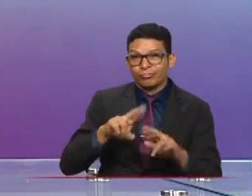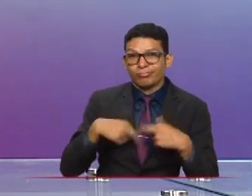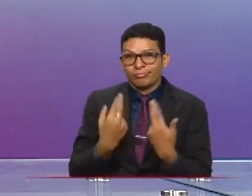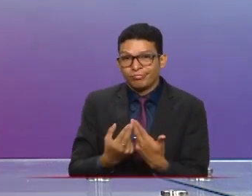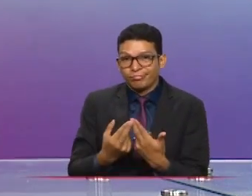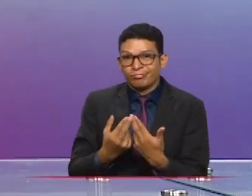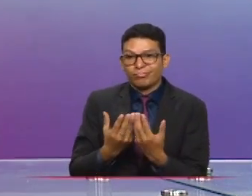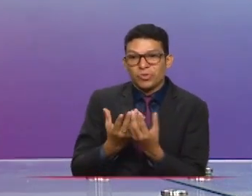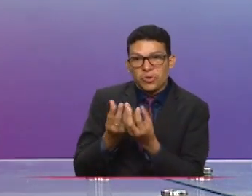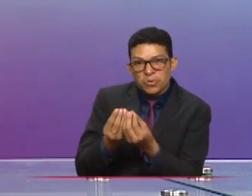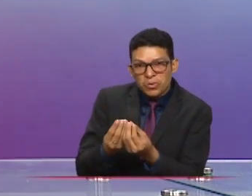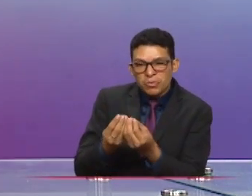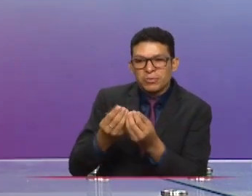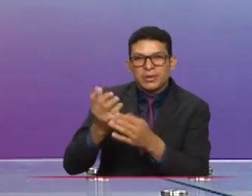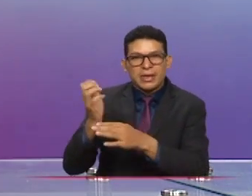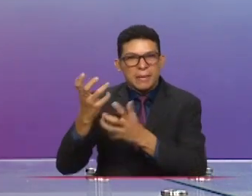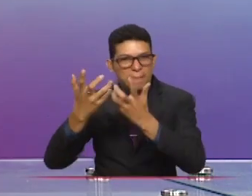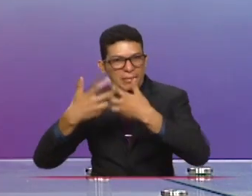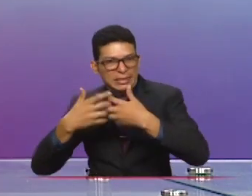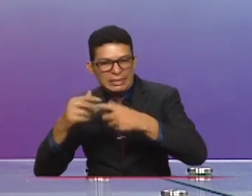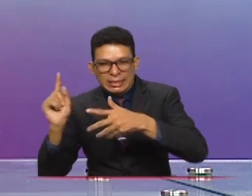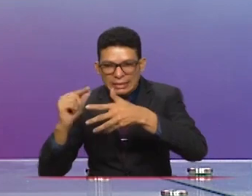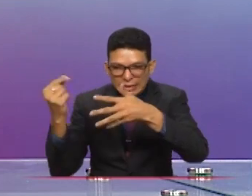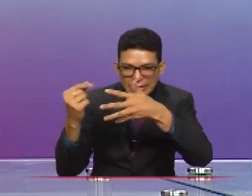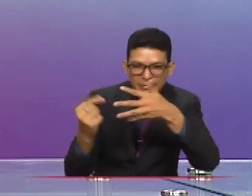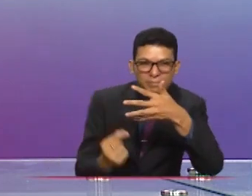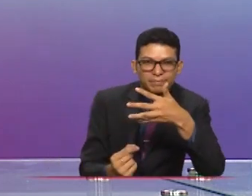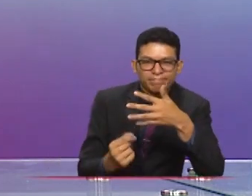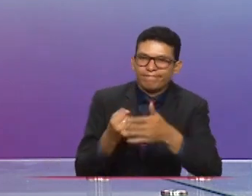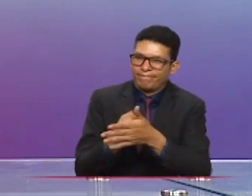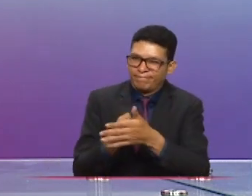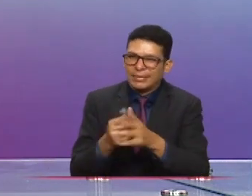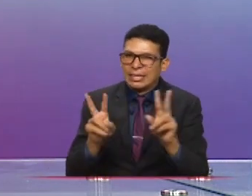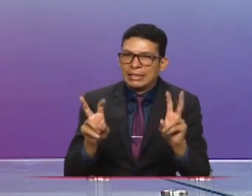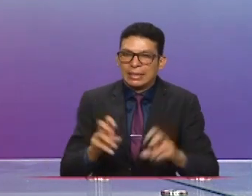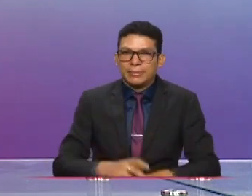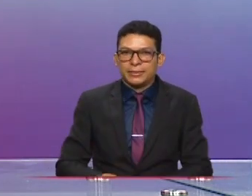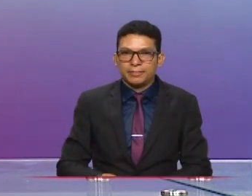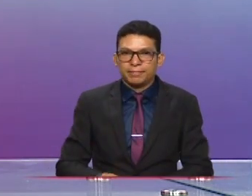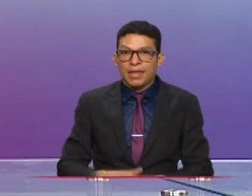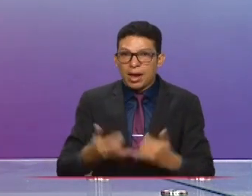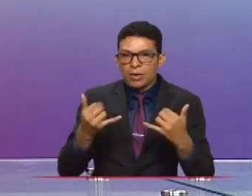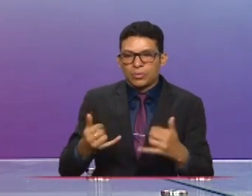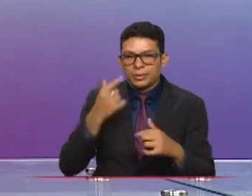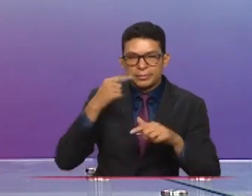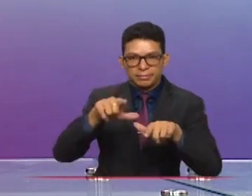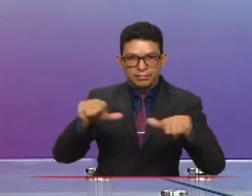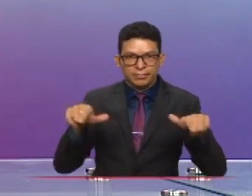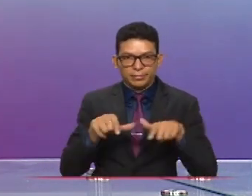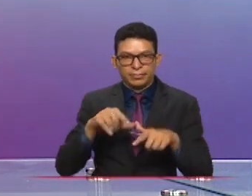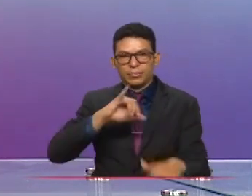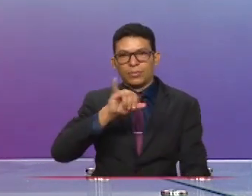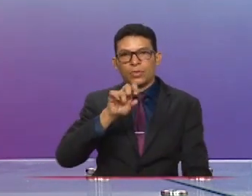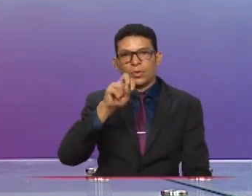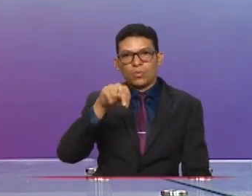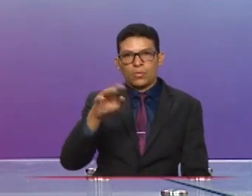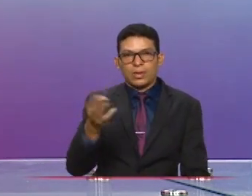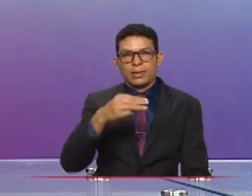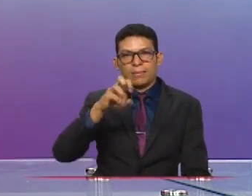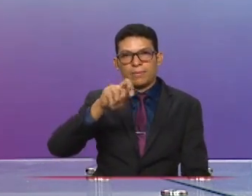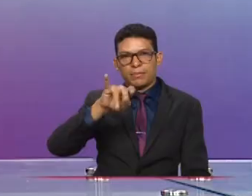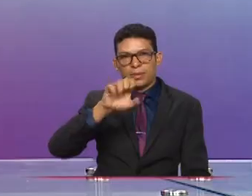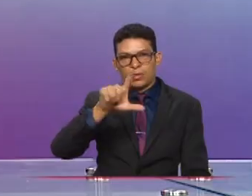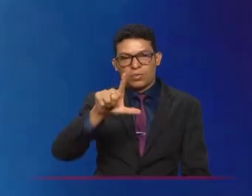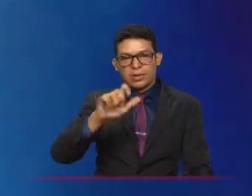gremios con los empresarios de diferentes sectores para insistir en el tema a esta hora en estudio se encuentra con nosotros Juan San Clemente él es